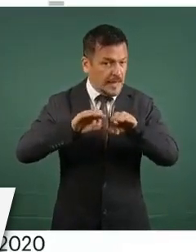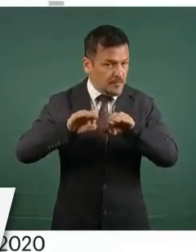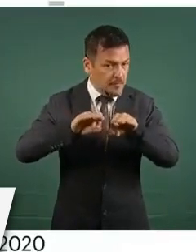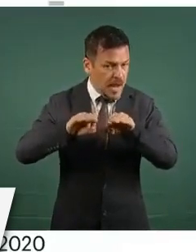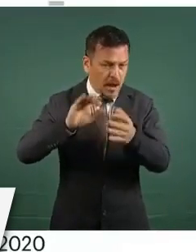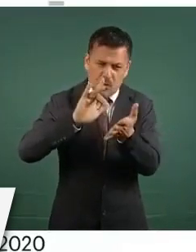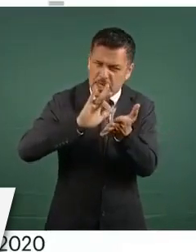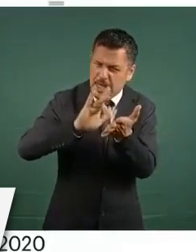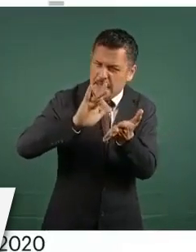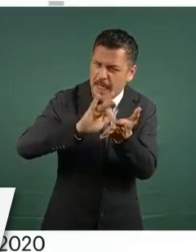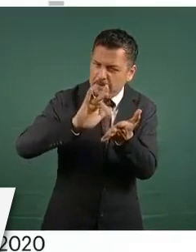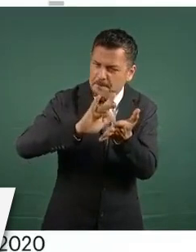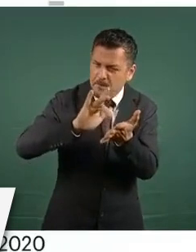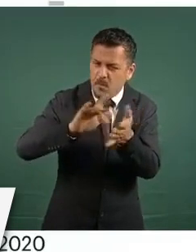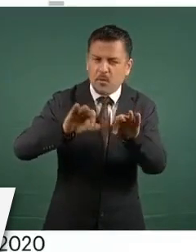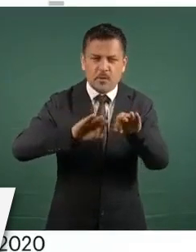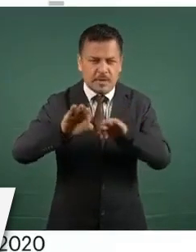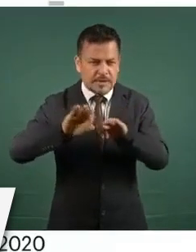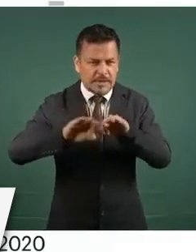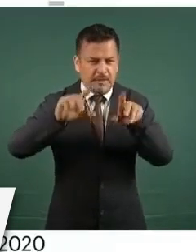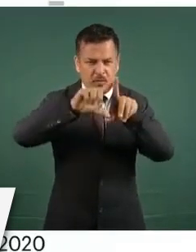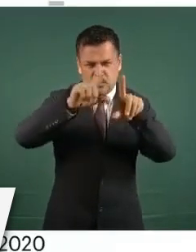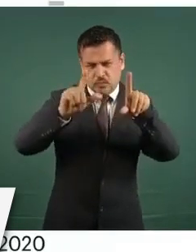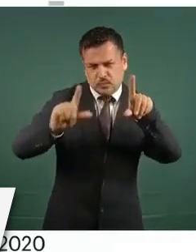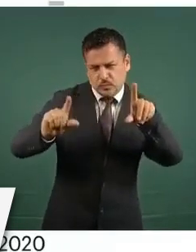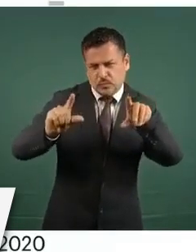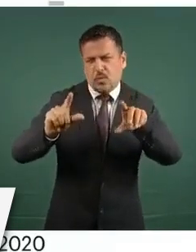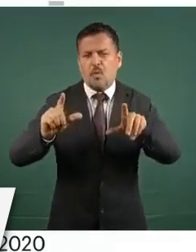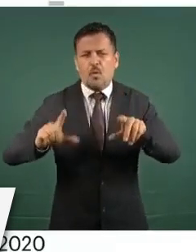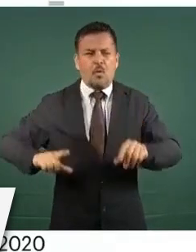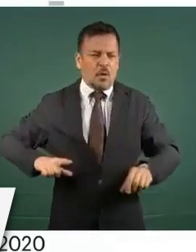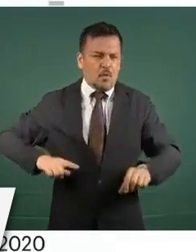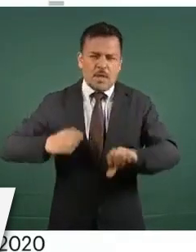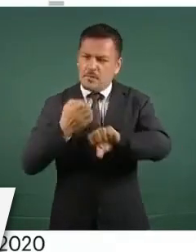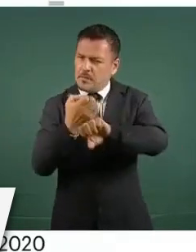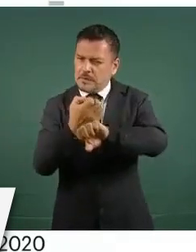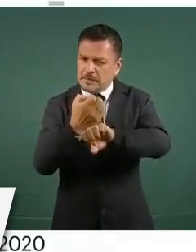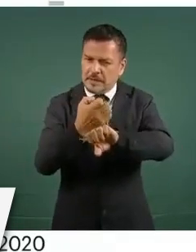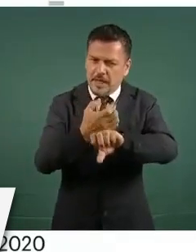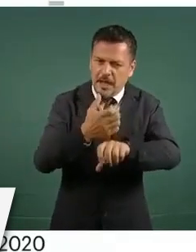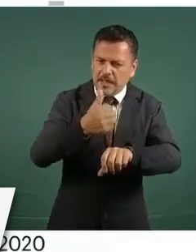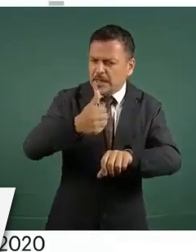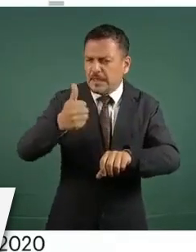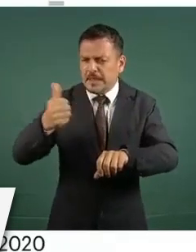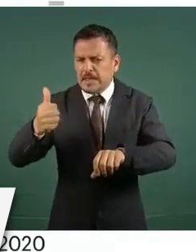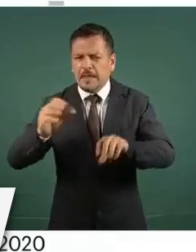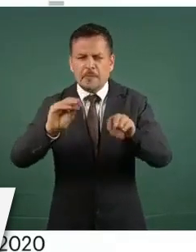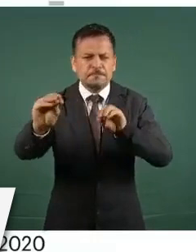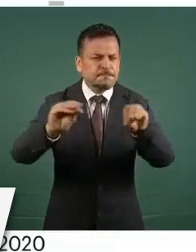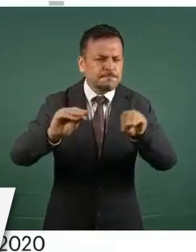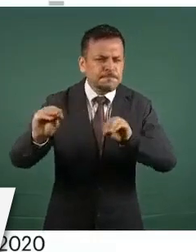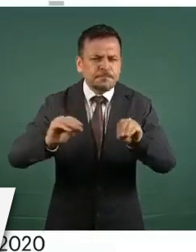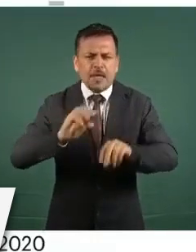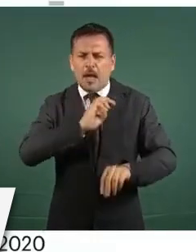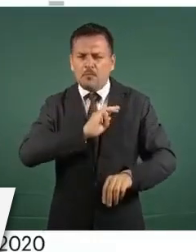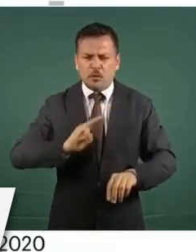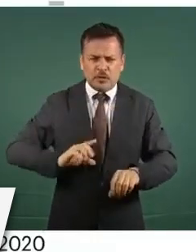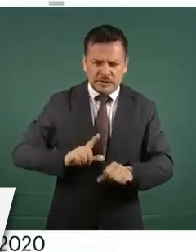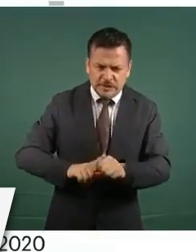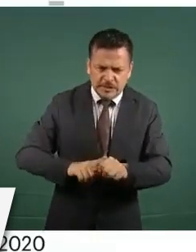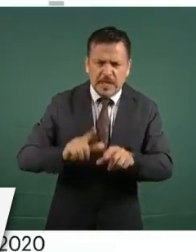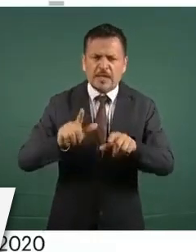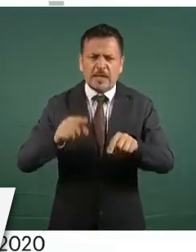del gobierno en la república del gobierno estatal y de los gobiernos municipales en los resultados que ustedes pueden ver